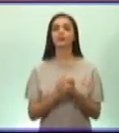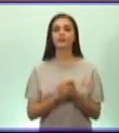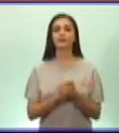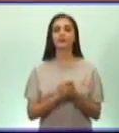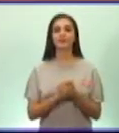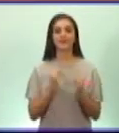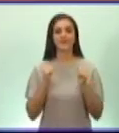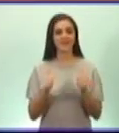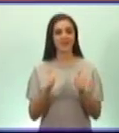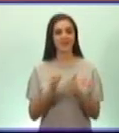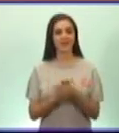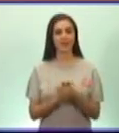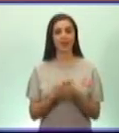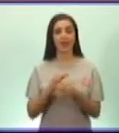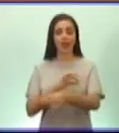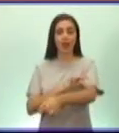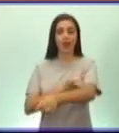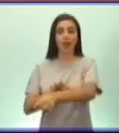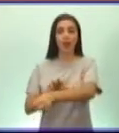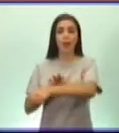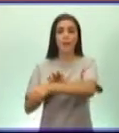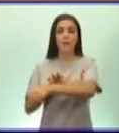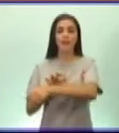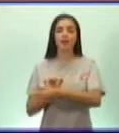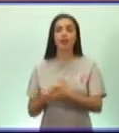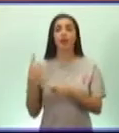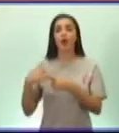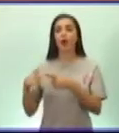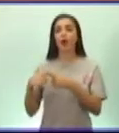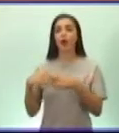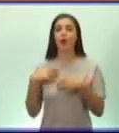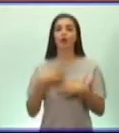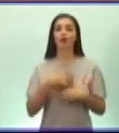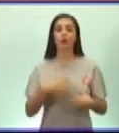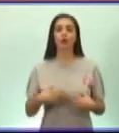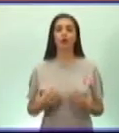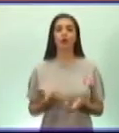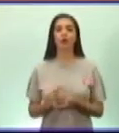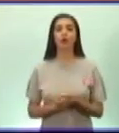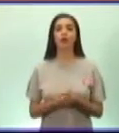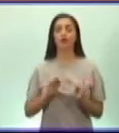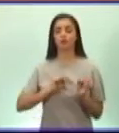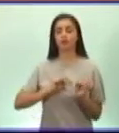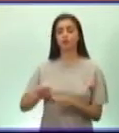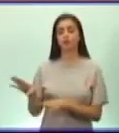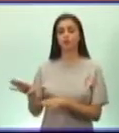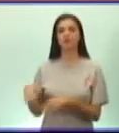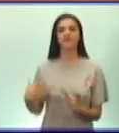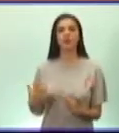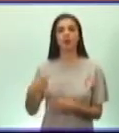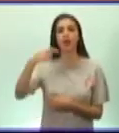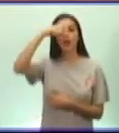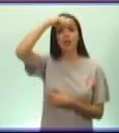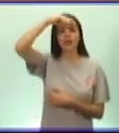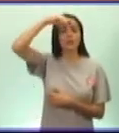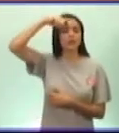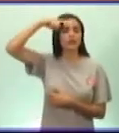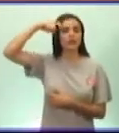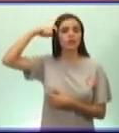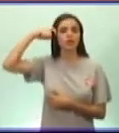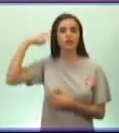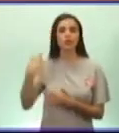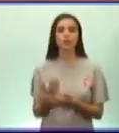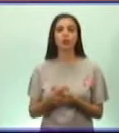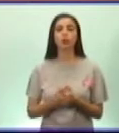Muy bien, la piel es otro órgano que excreta una sustancia. ¿Y qué nombre recibe esta